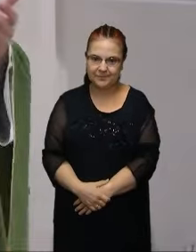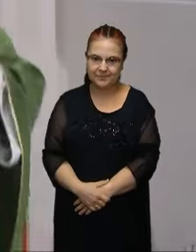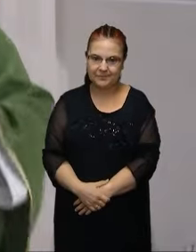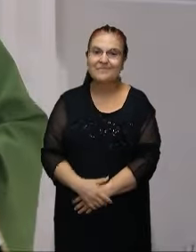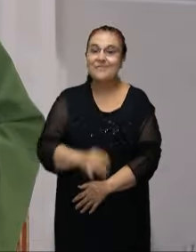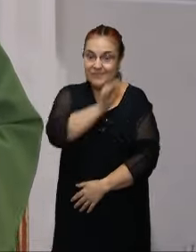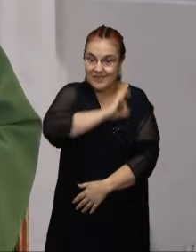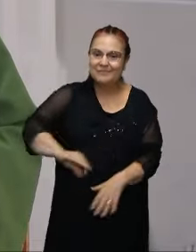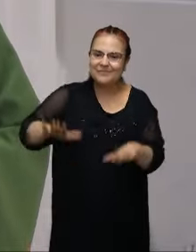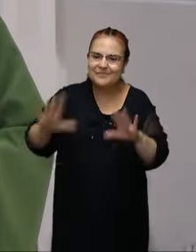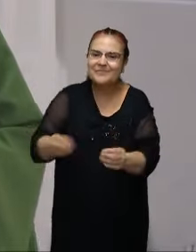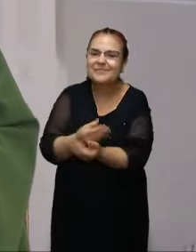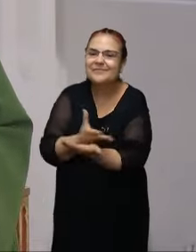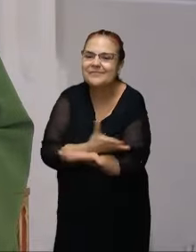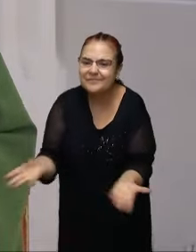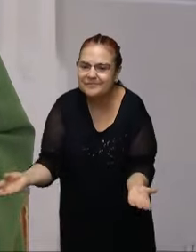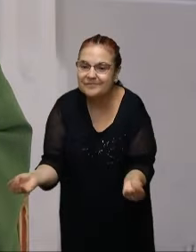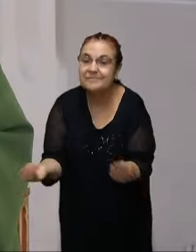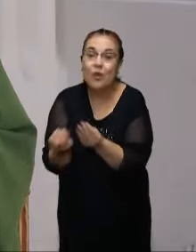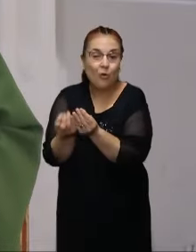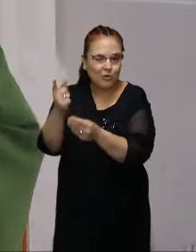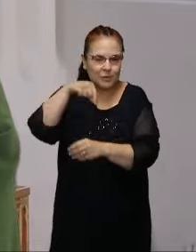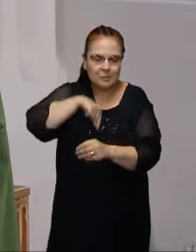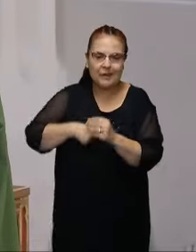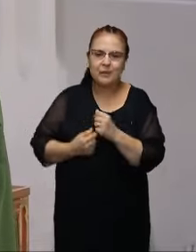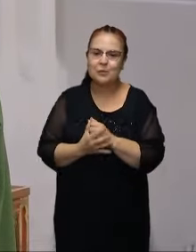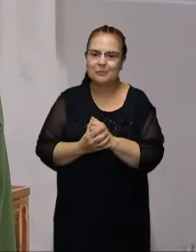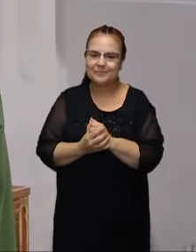¡Aleluya! El Señor esté con vosotros.